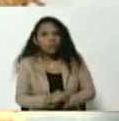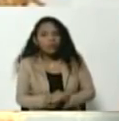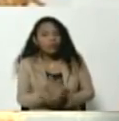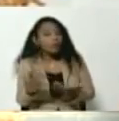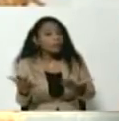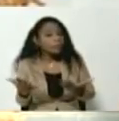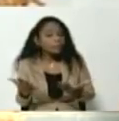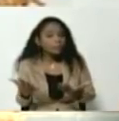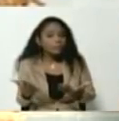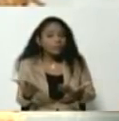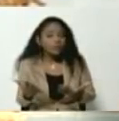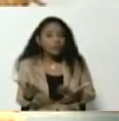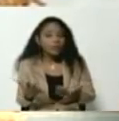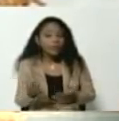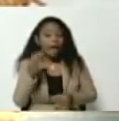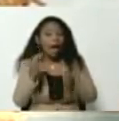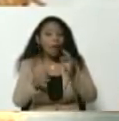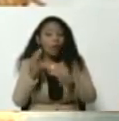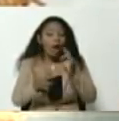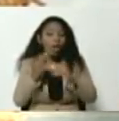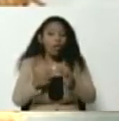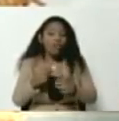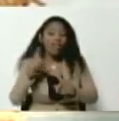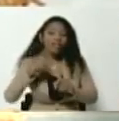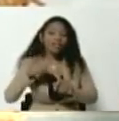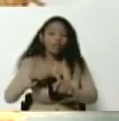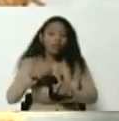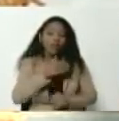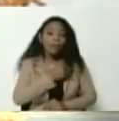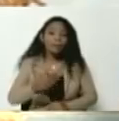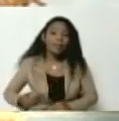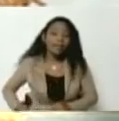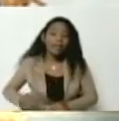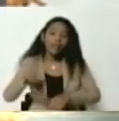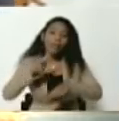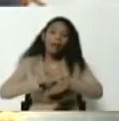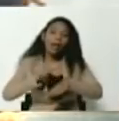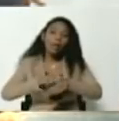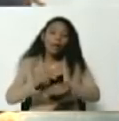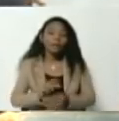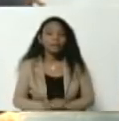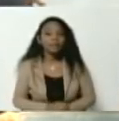es abogado del tío del presidente de Paraguay.